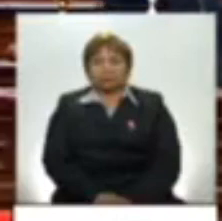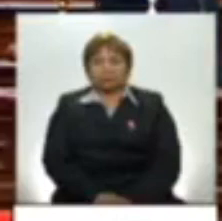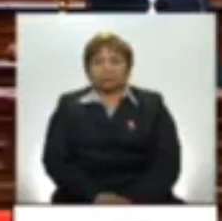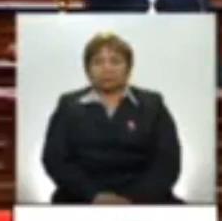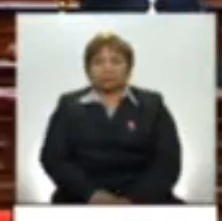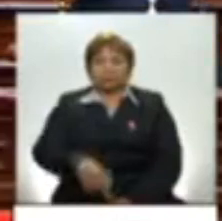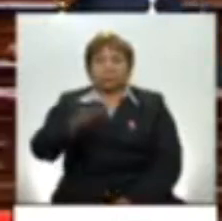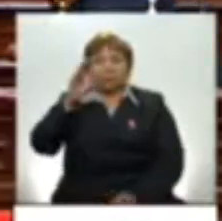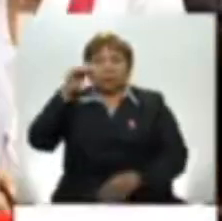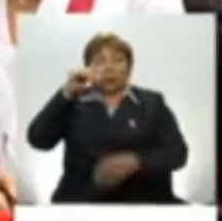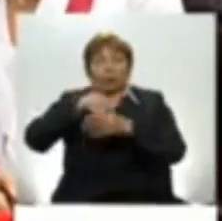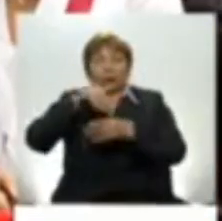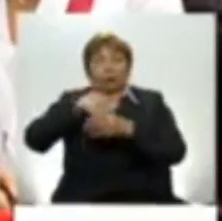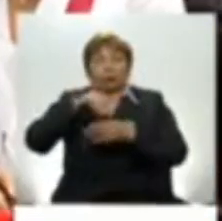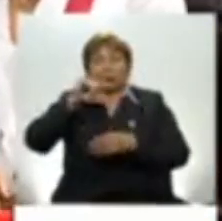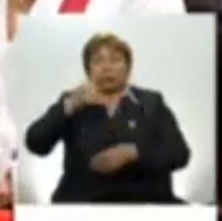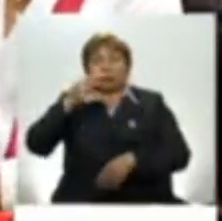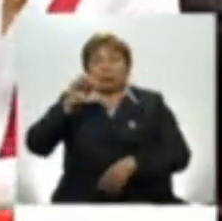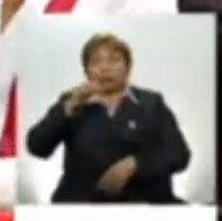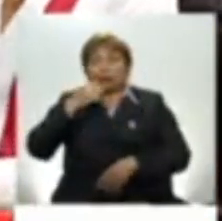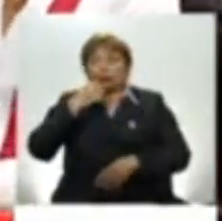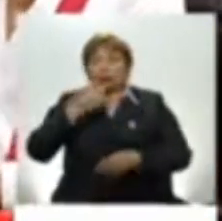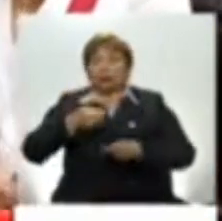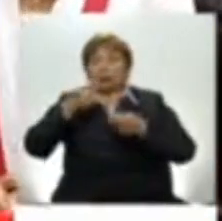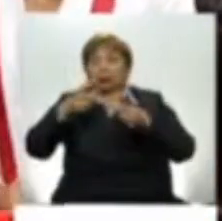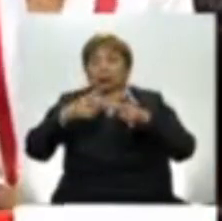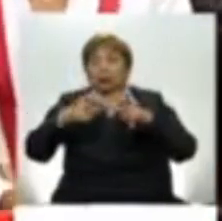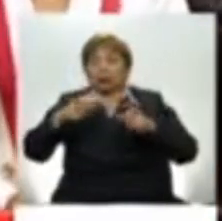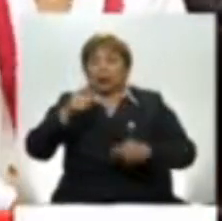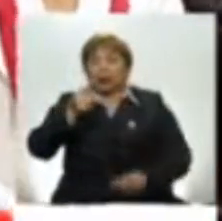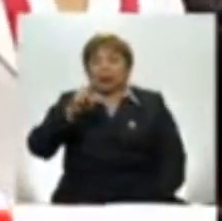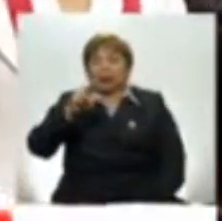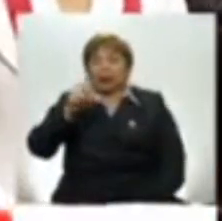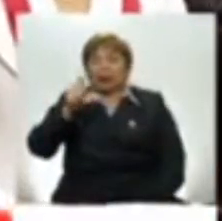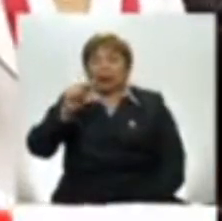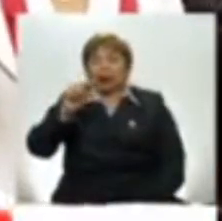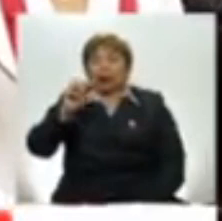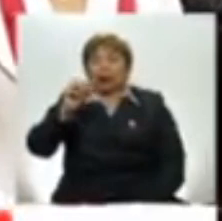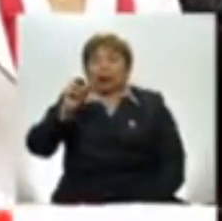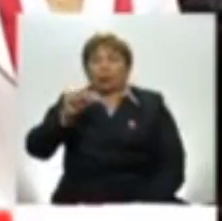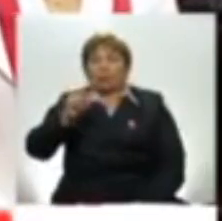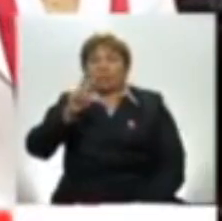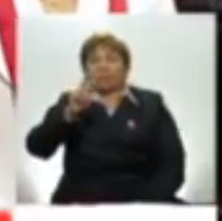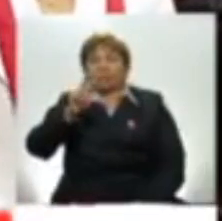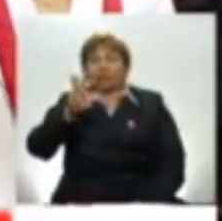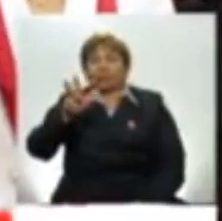Jurado Nacional de Elecciones, credencial otorgada a Luis Ángel Aragón Carreño, DNI